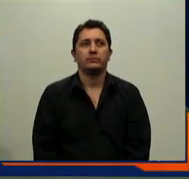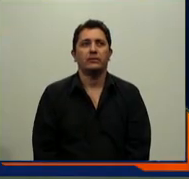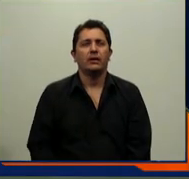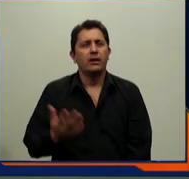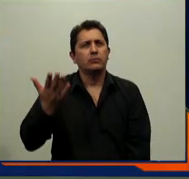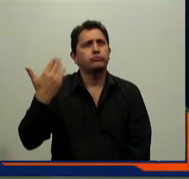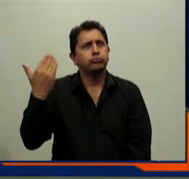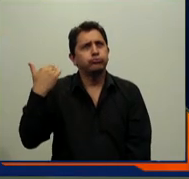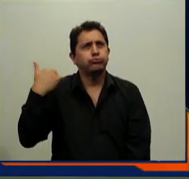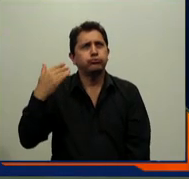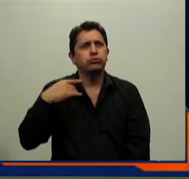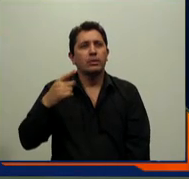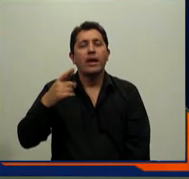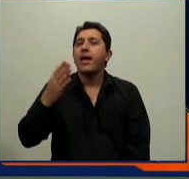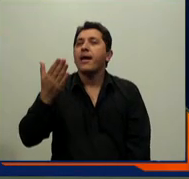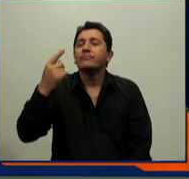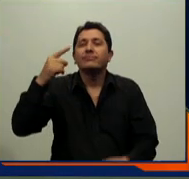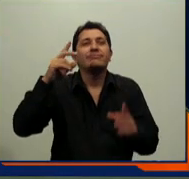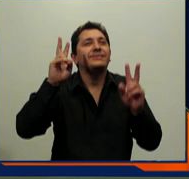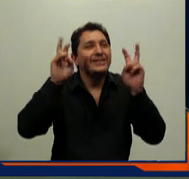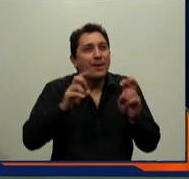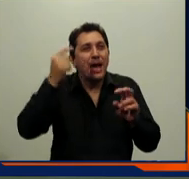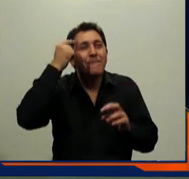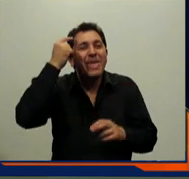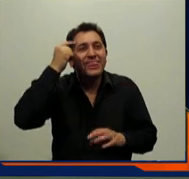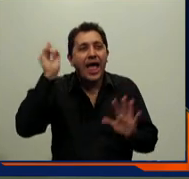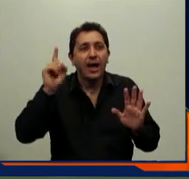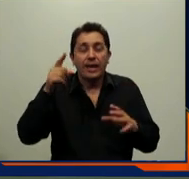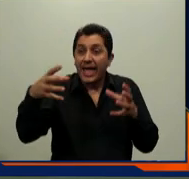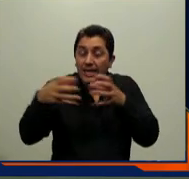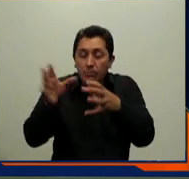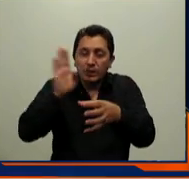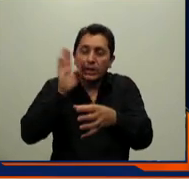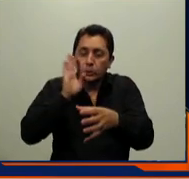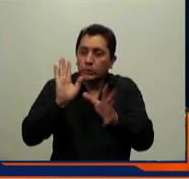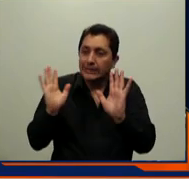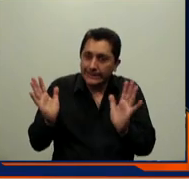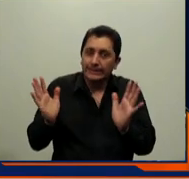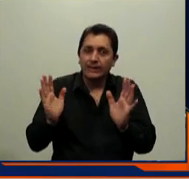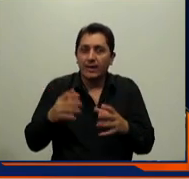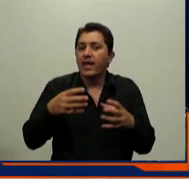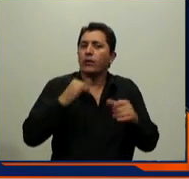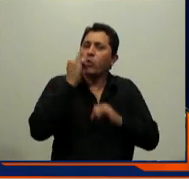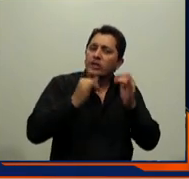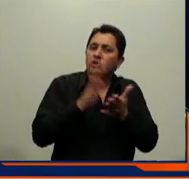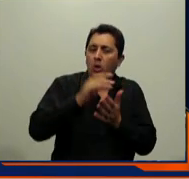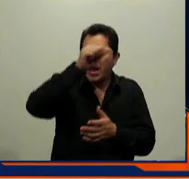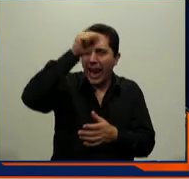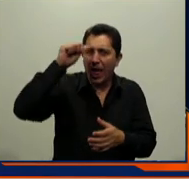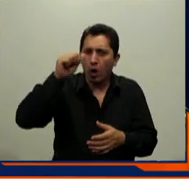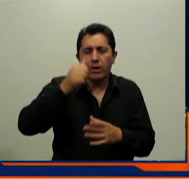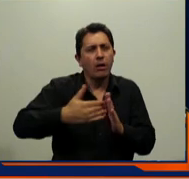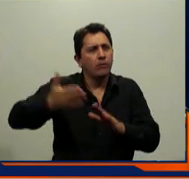Hace unos cuantos años que es un tema mental prácticamente enfrentar a Estados Unidos, estoy hablando de las Leonas, porque desde